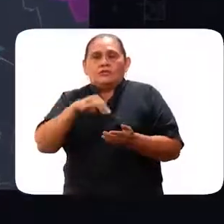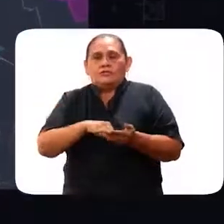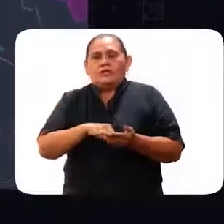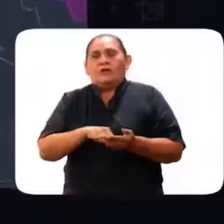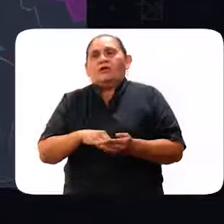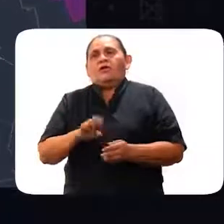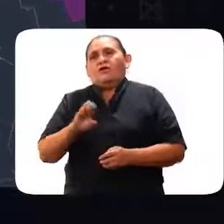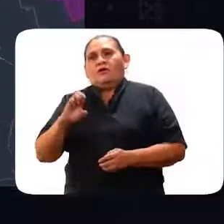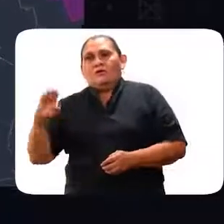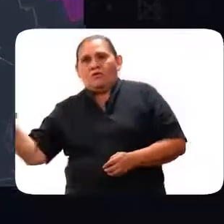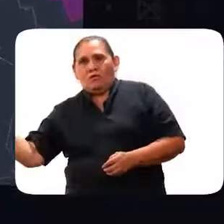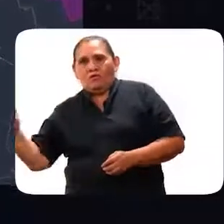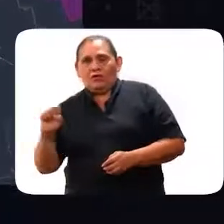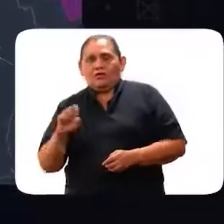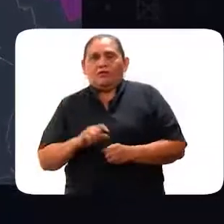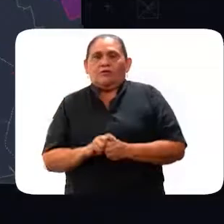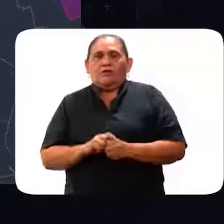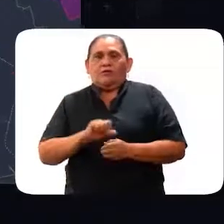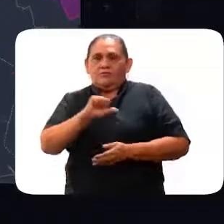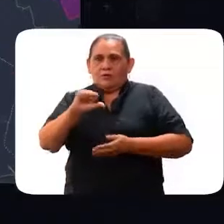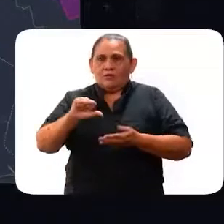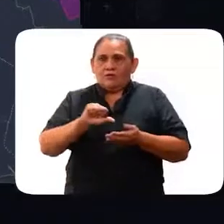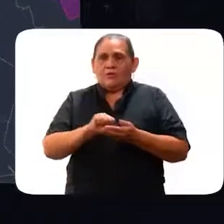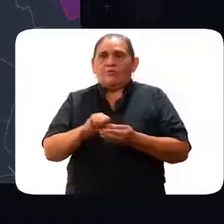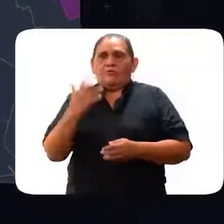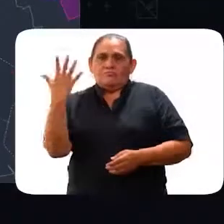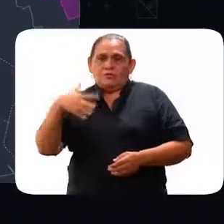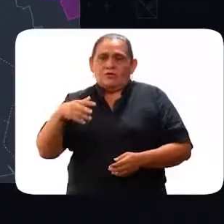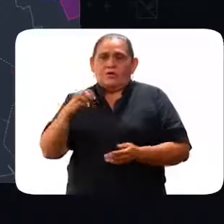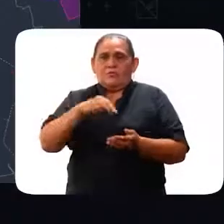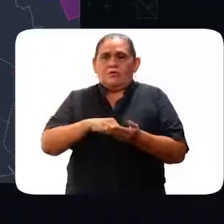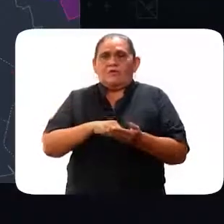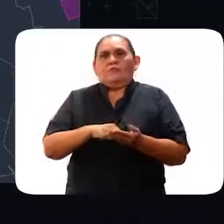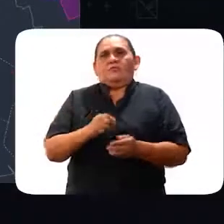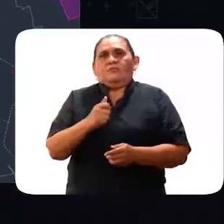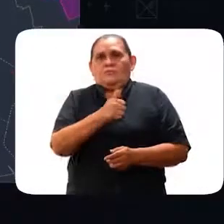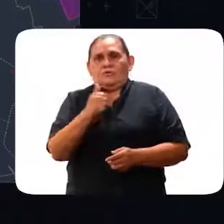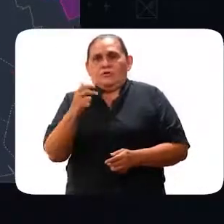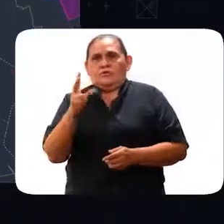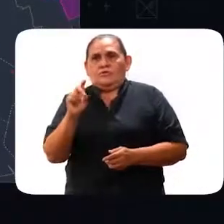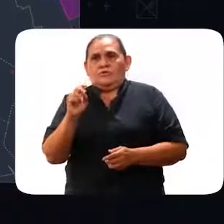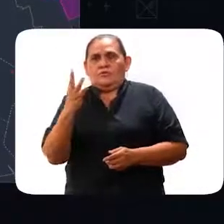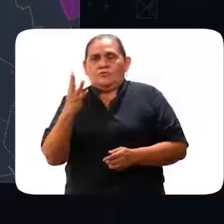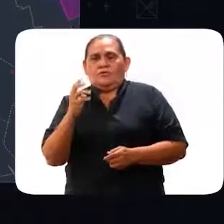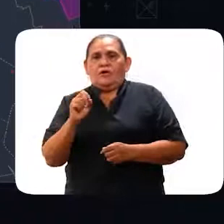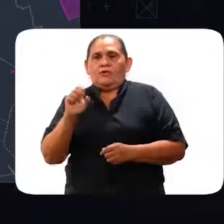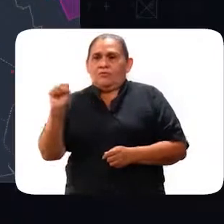oriente, 6.511 en la zona centro, 10.934 en la zona sur,